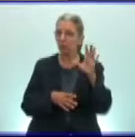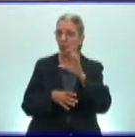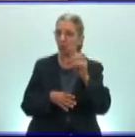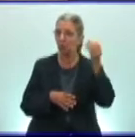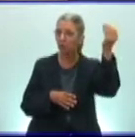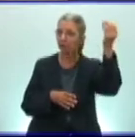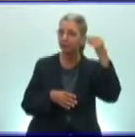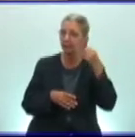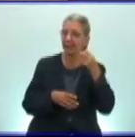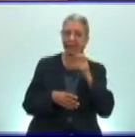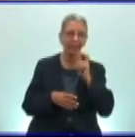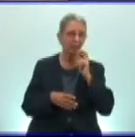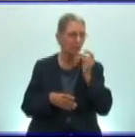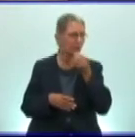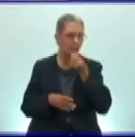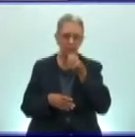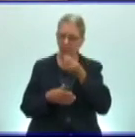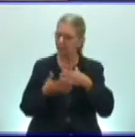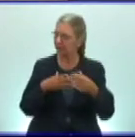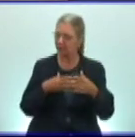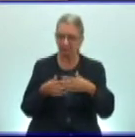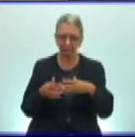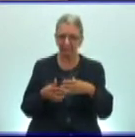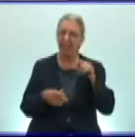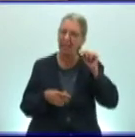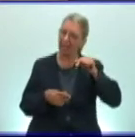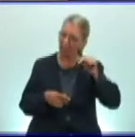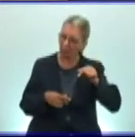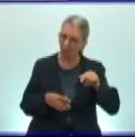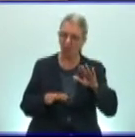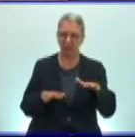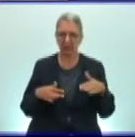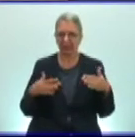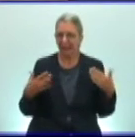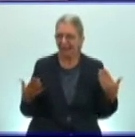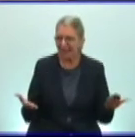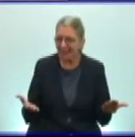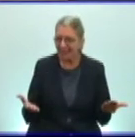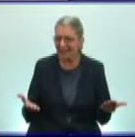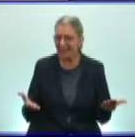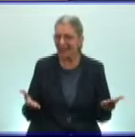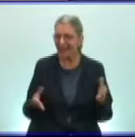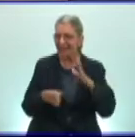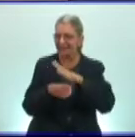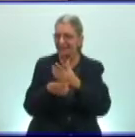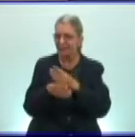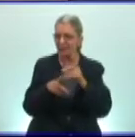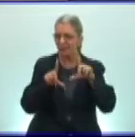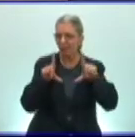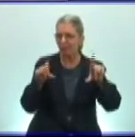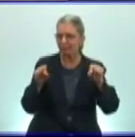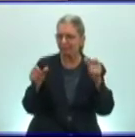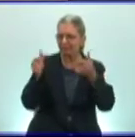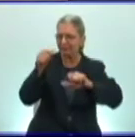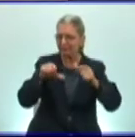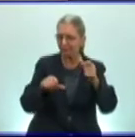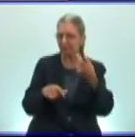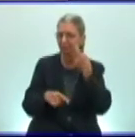del idioma que hablemos. Ahora bien, ¿a qué llamamos entonces símbolo químico?